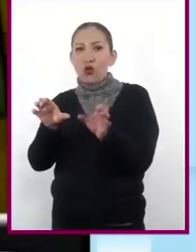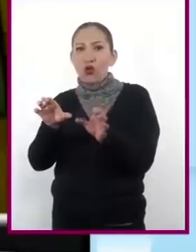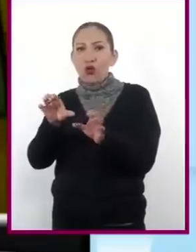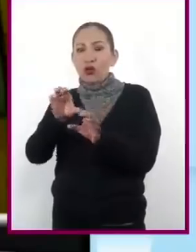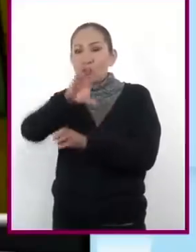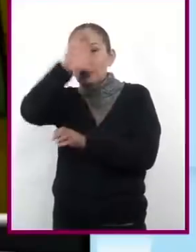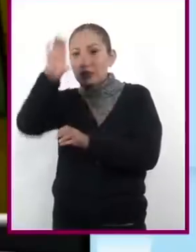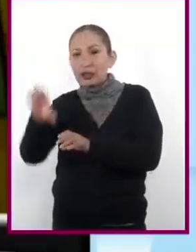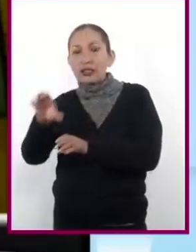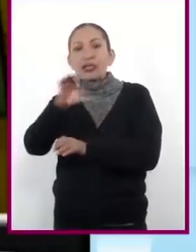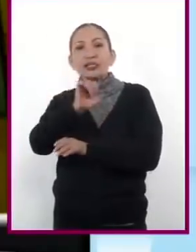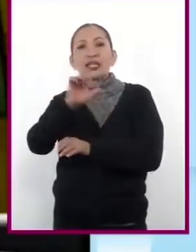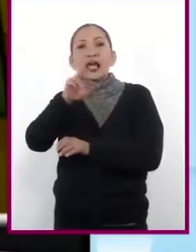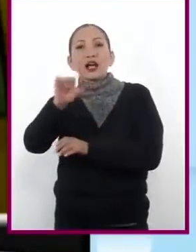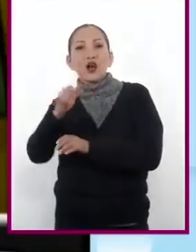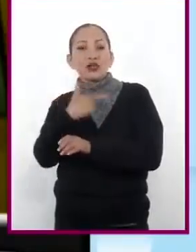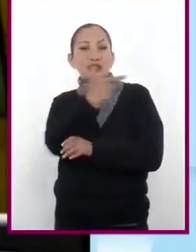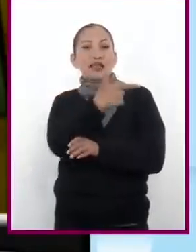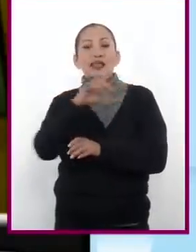7 cerros